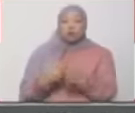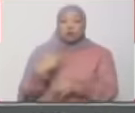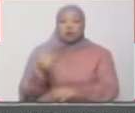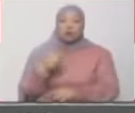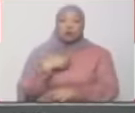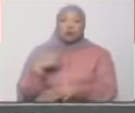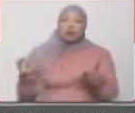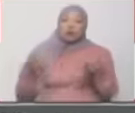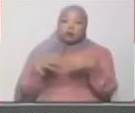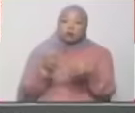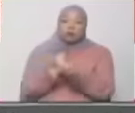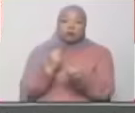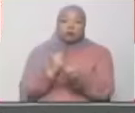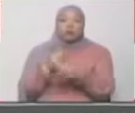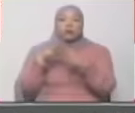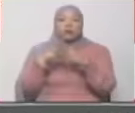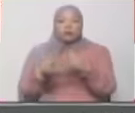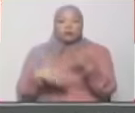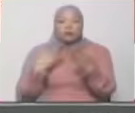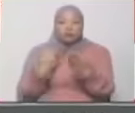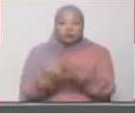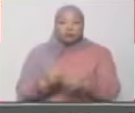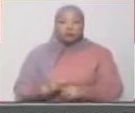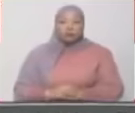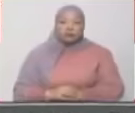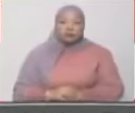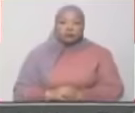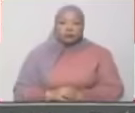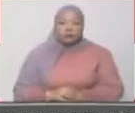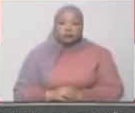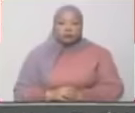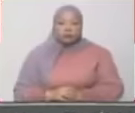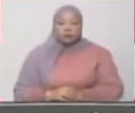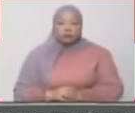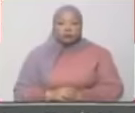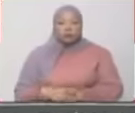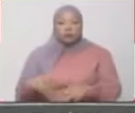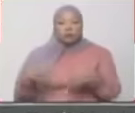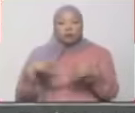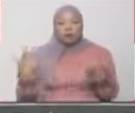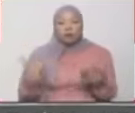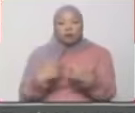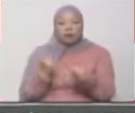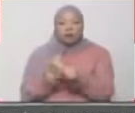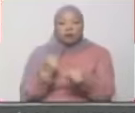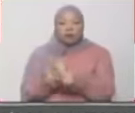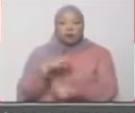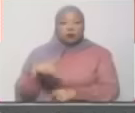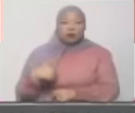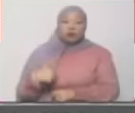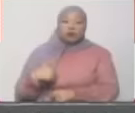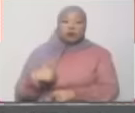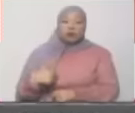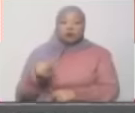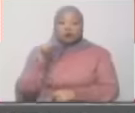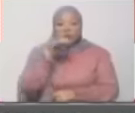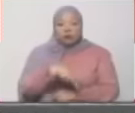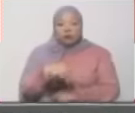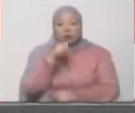los equipos, todos, en el concepto de la guerra de todo el pueblo, nuestra doctrina,